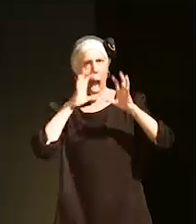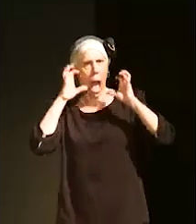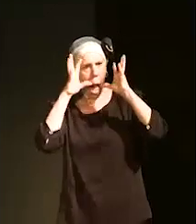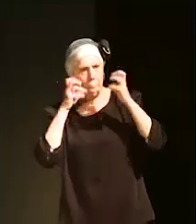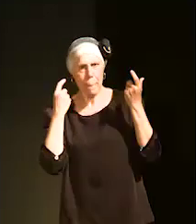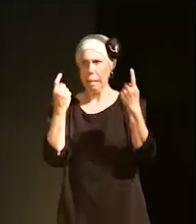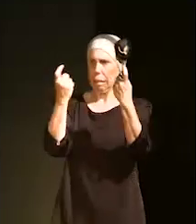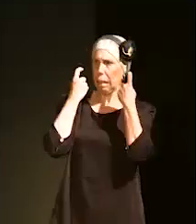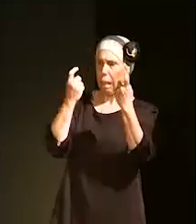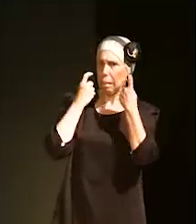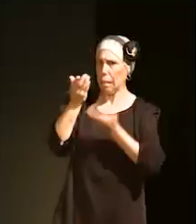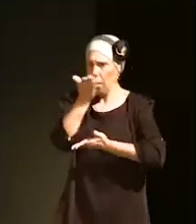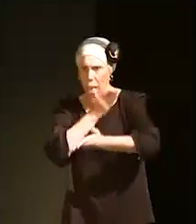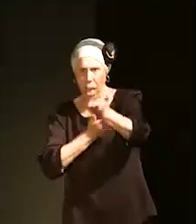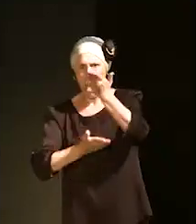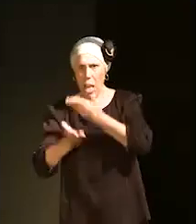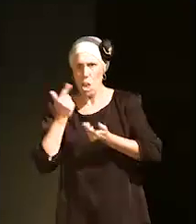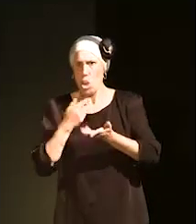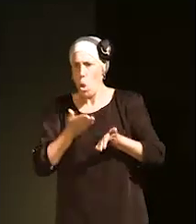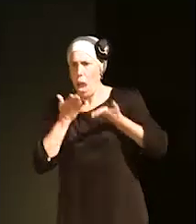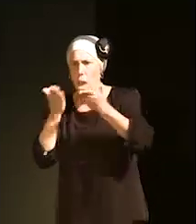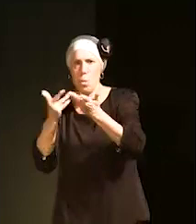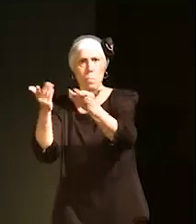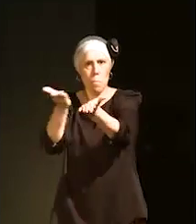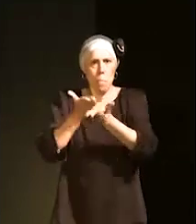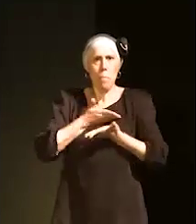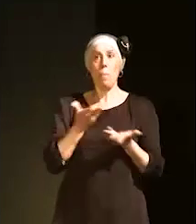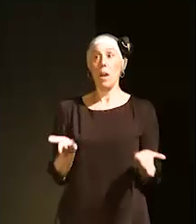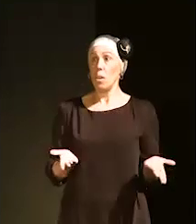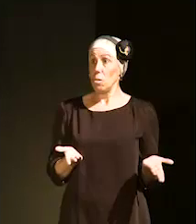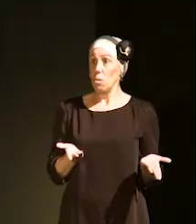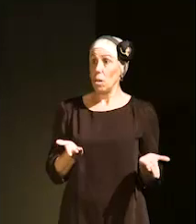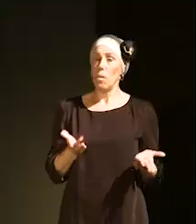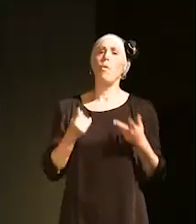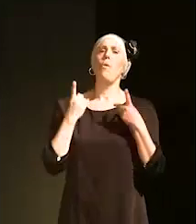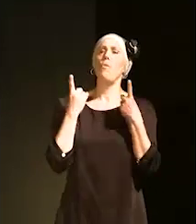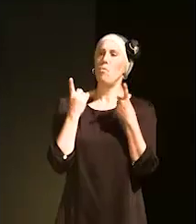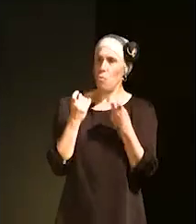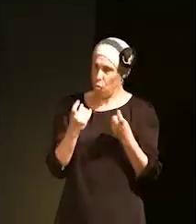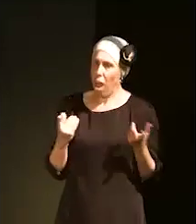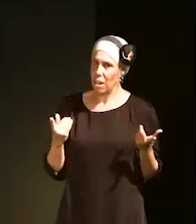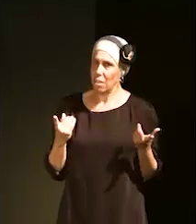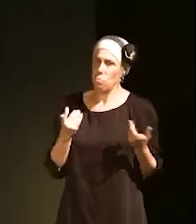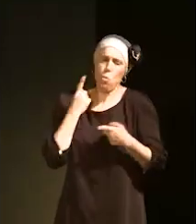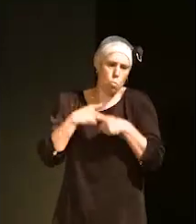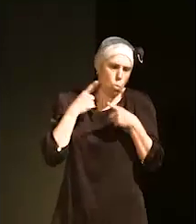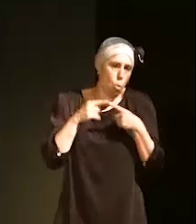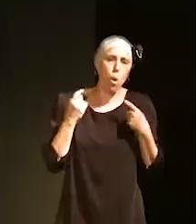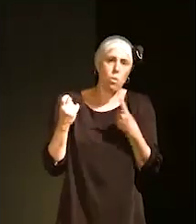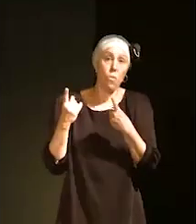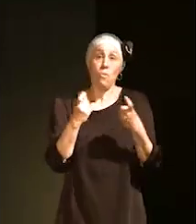el echar y que me echen la mano y aunque falta mucho siempre falta